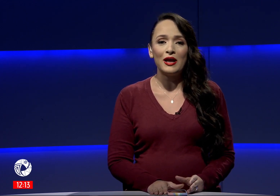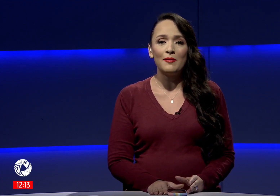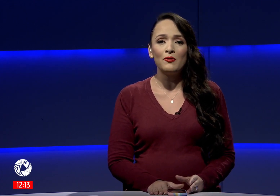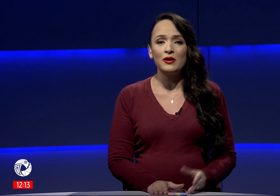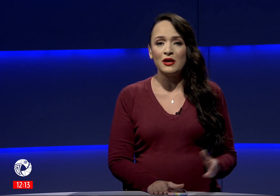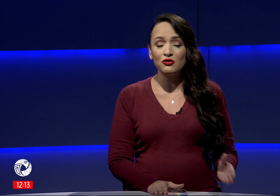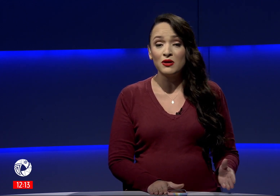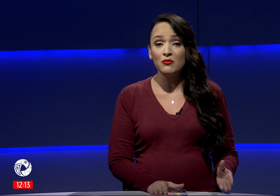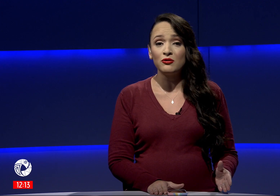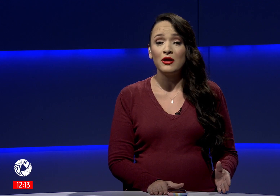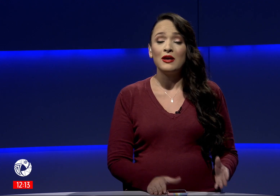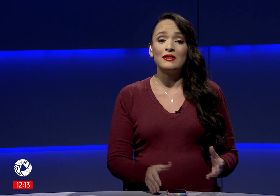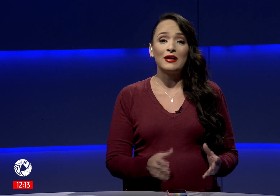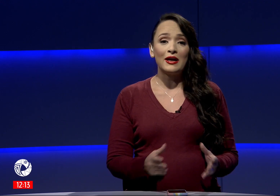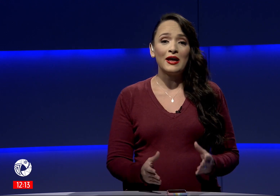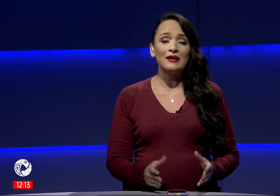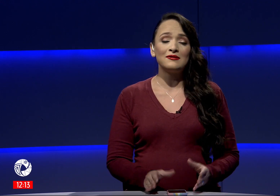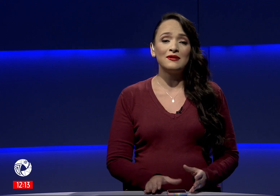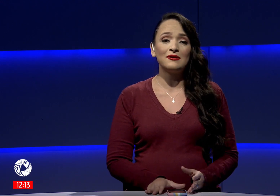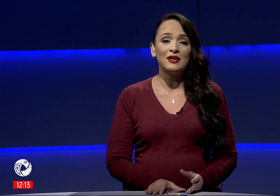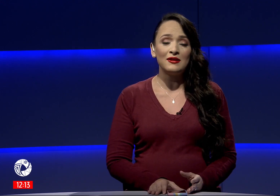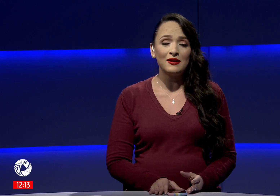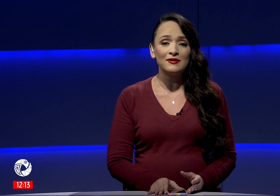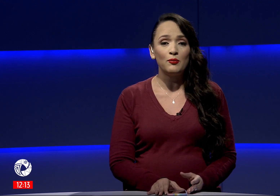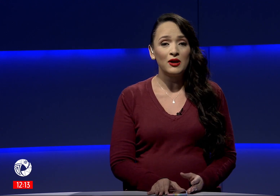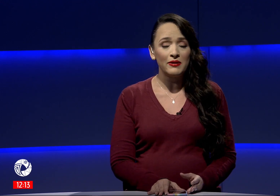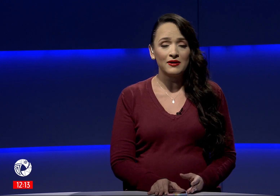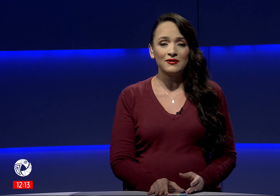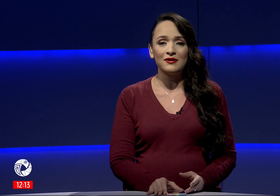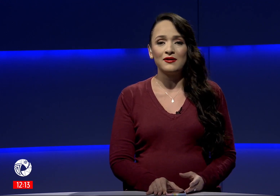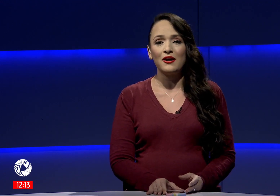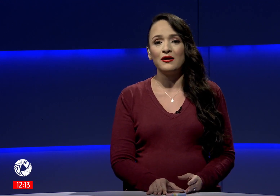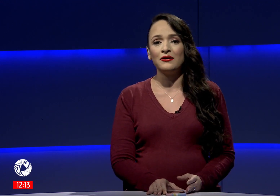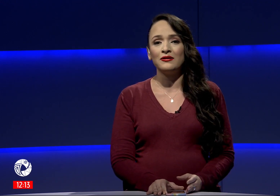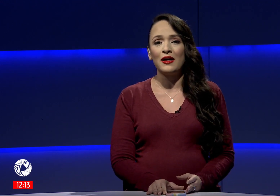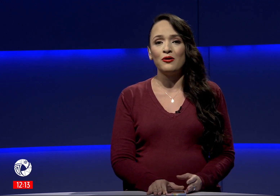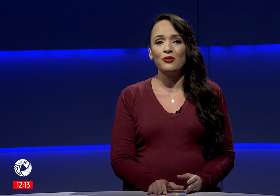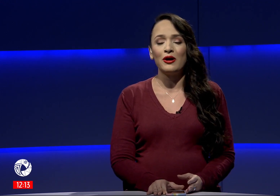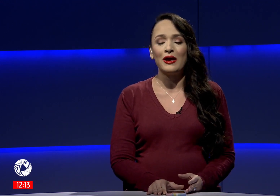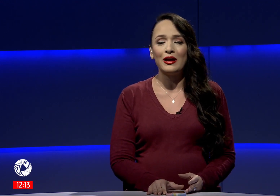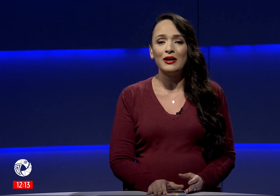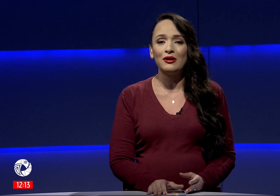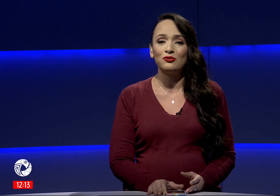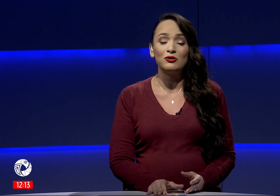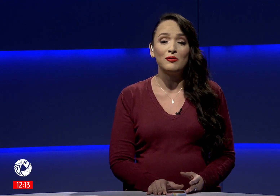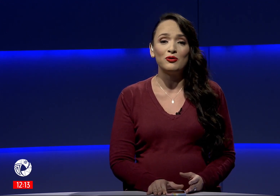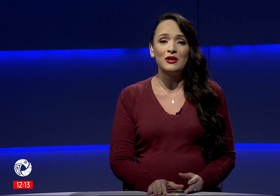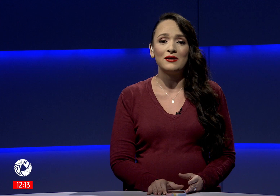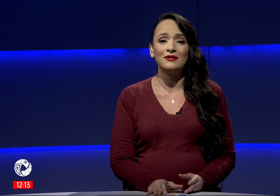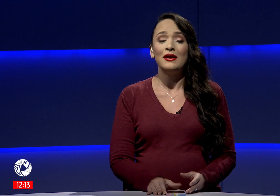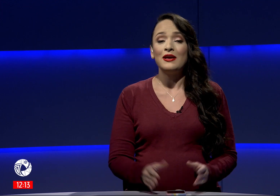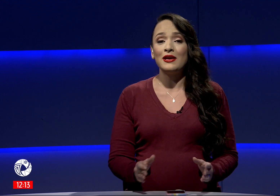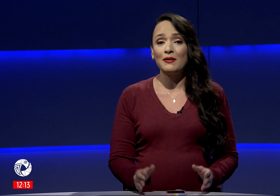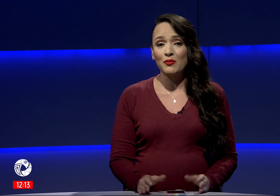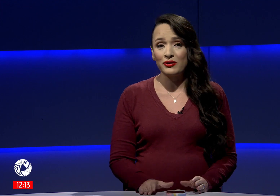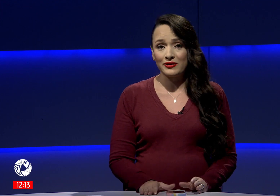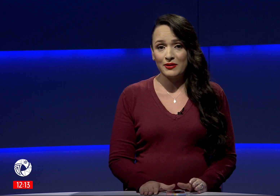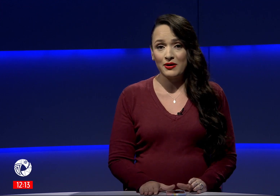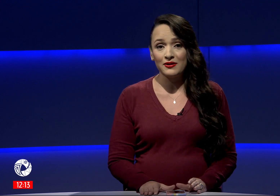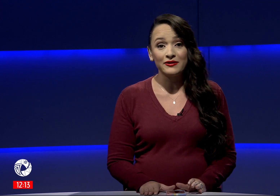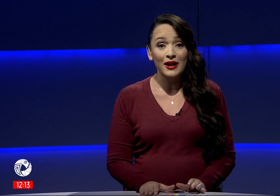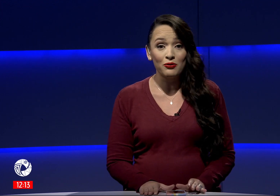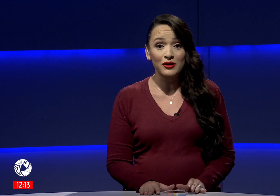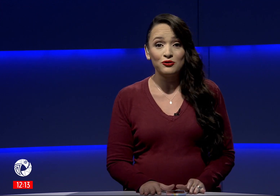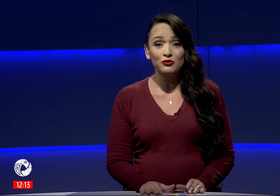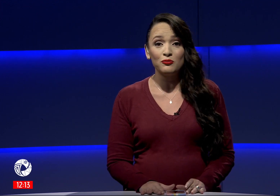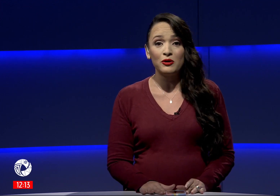el INAMU y ellos mismos de cara a estas críticas y polémicas que se han dado en los últimos días. Y cambiamos de tema,